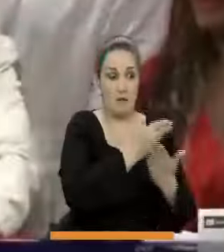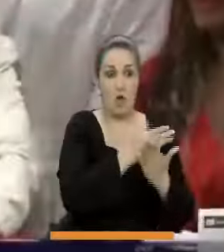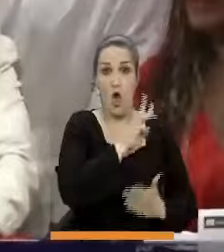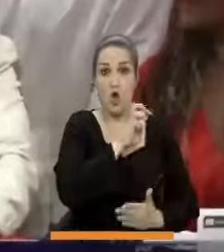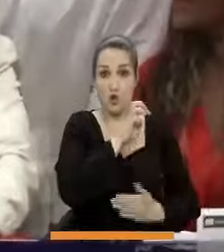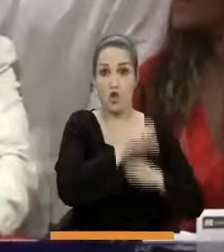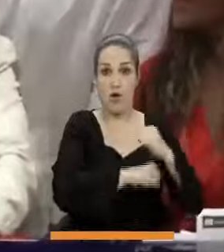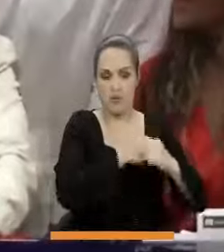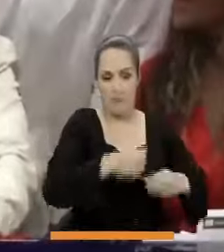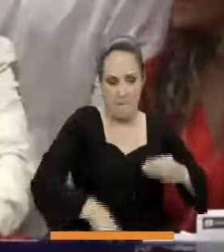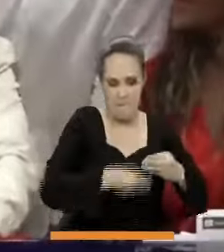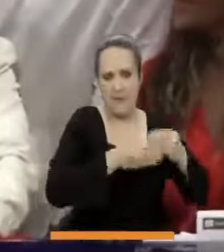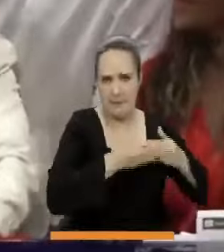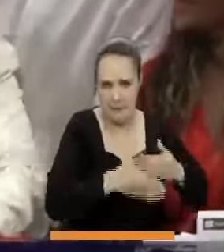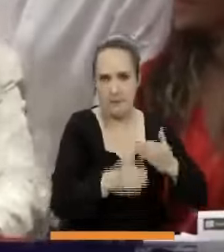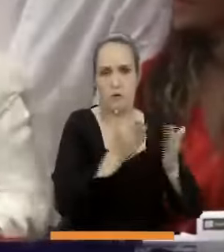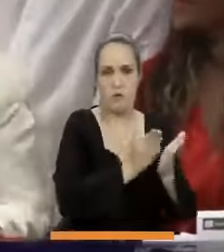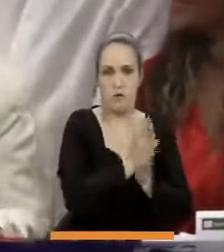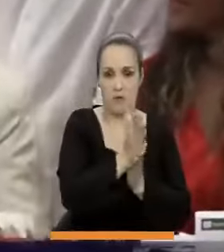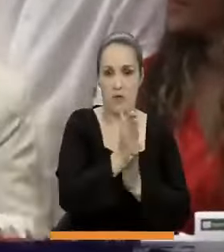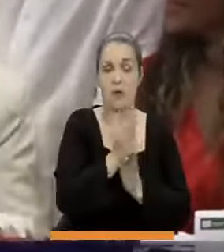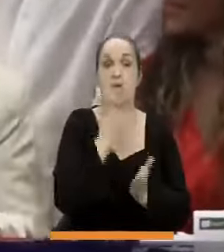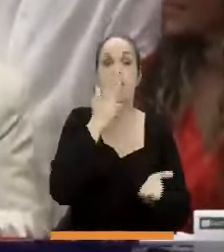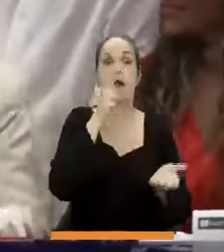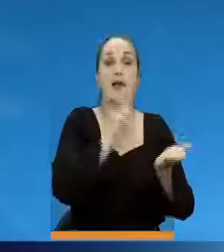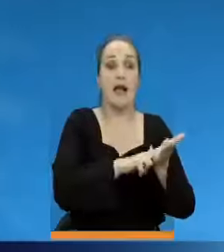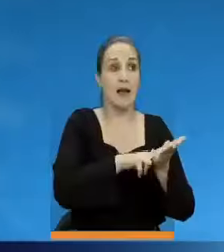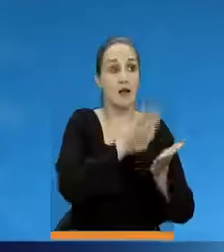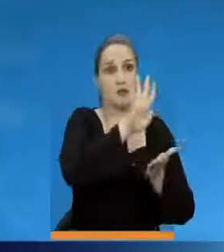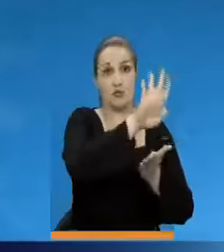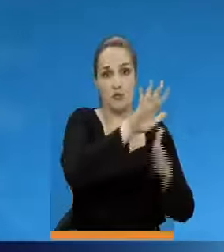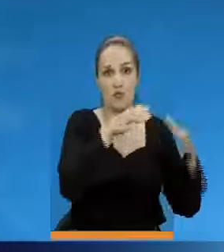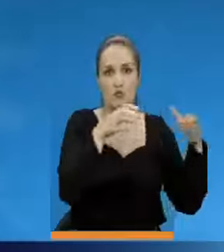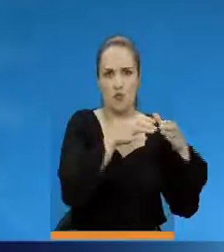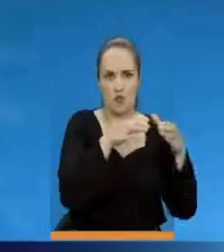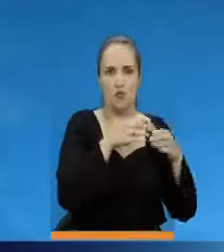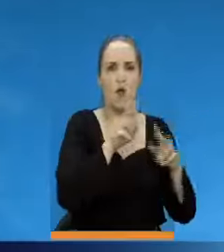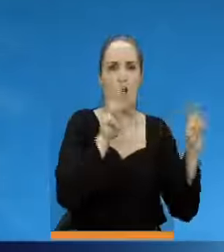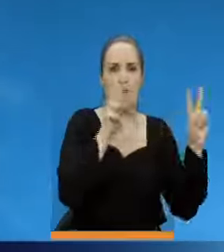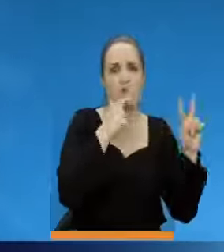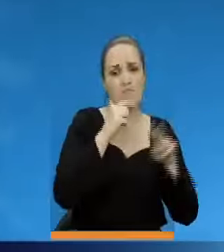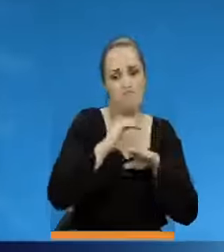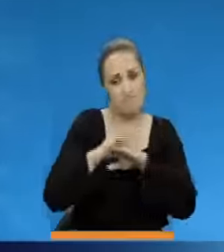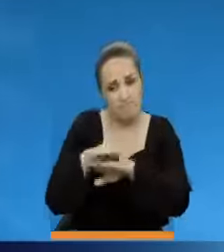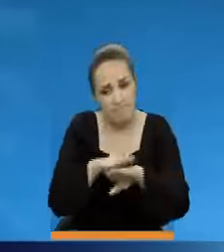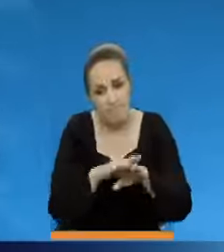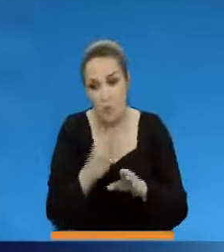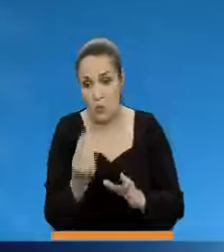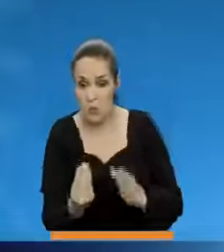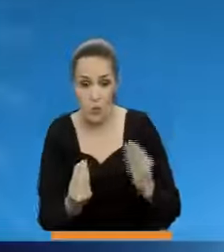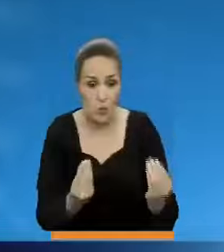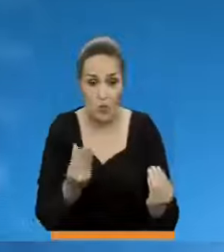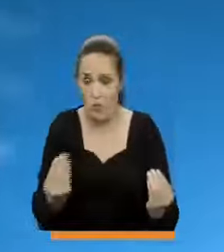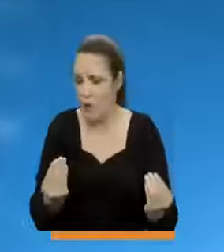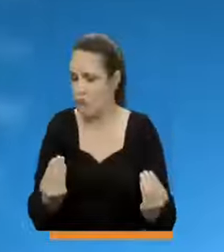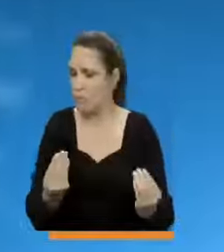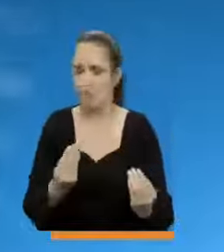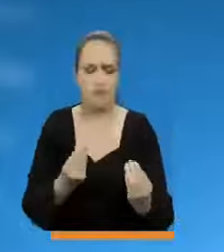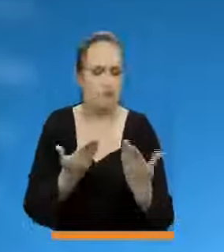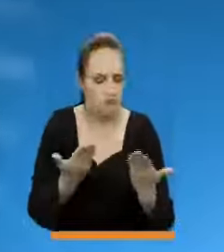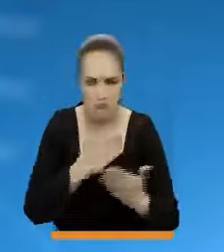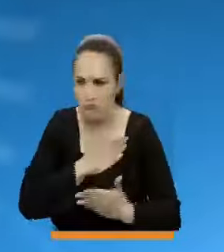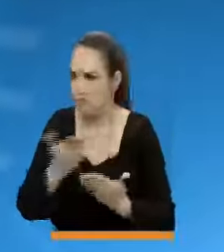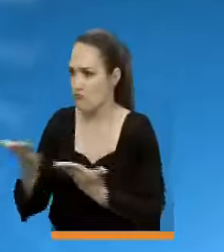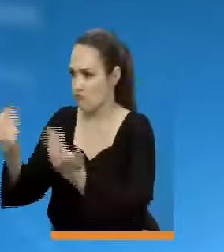el expresidente César Gaviria, en carta dirigida a los militantes de la colectividad, hizo una invitación a otros movimientos políticos de cara a las